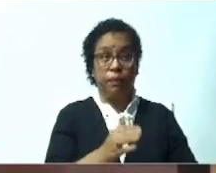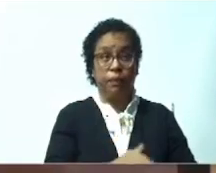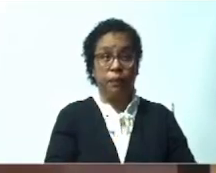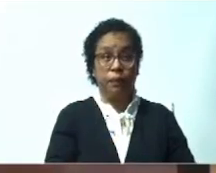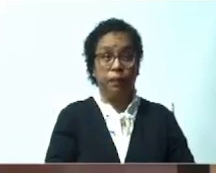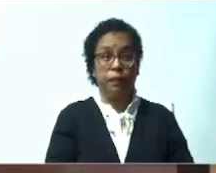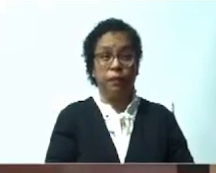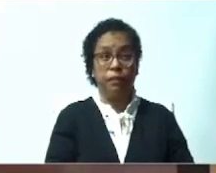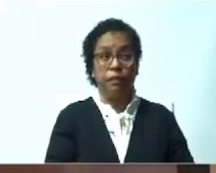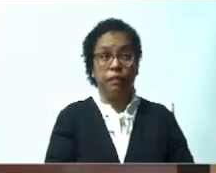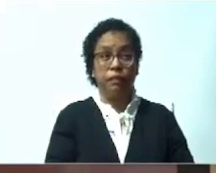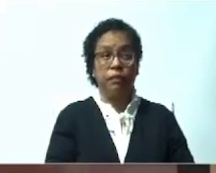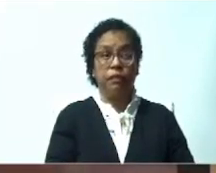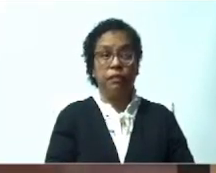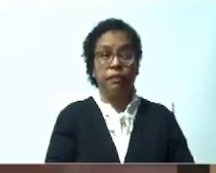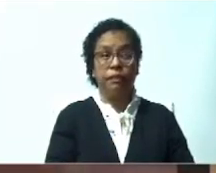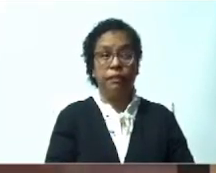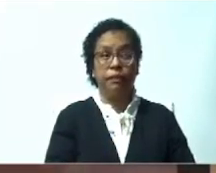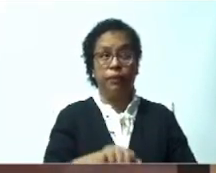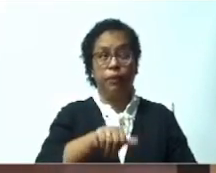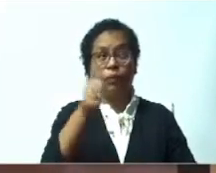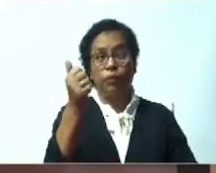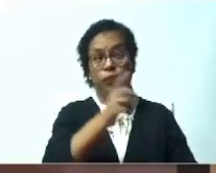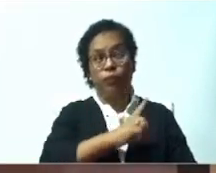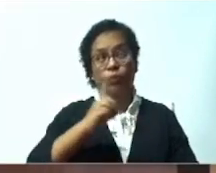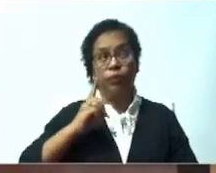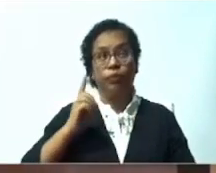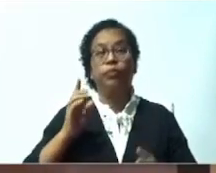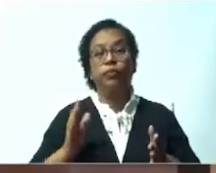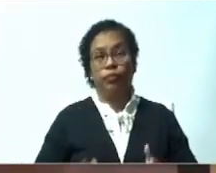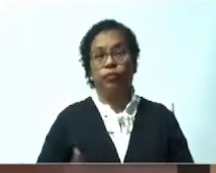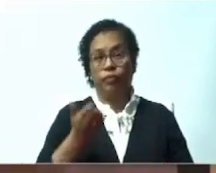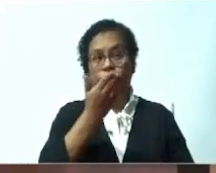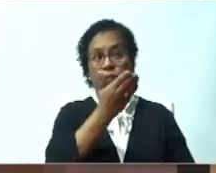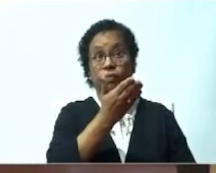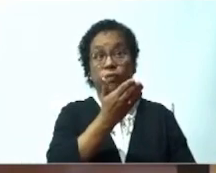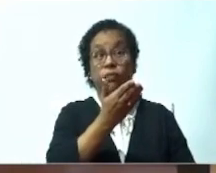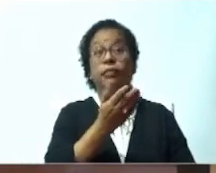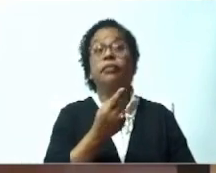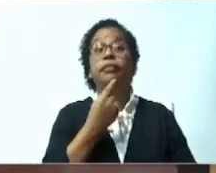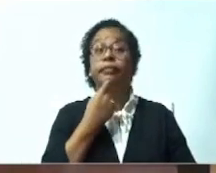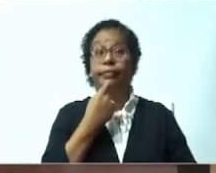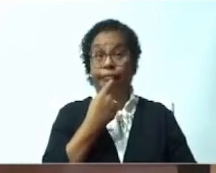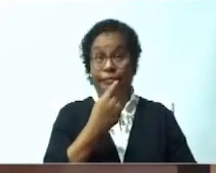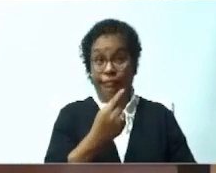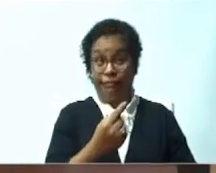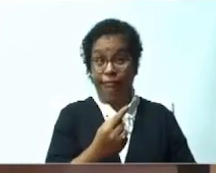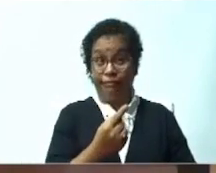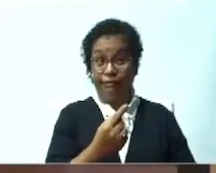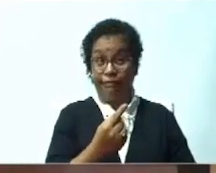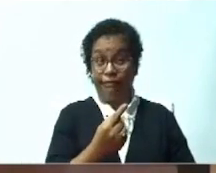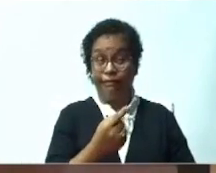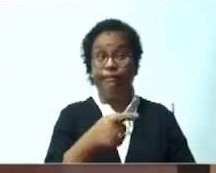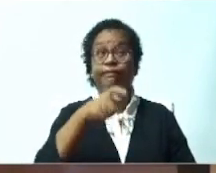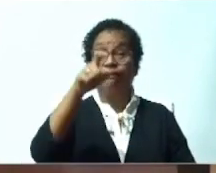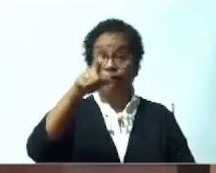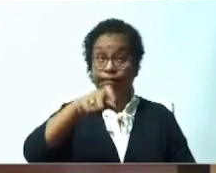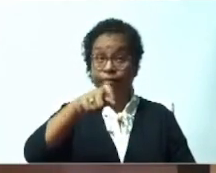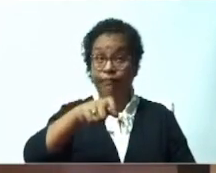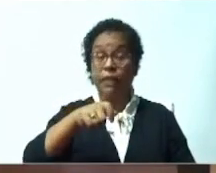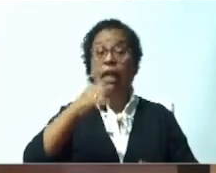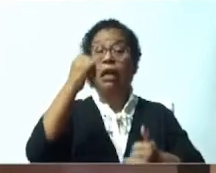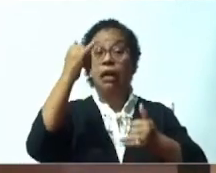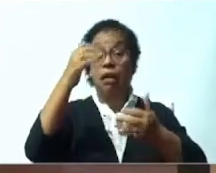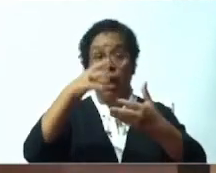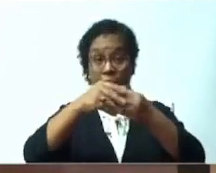Frank Paulino. No fui yo que lo establecí. Yo se lo dije que no sentáramos ese precedente. A la gente hay que